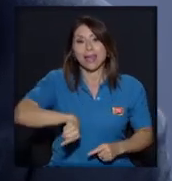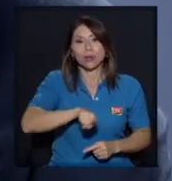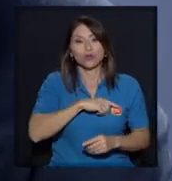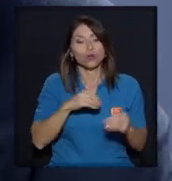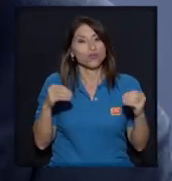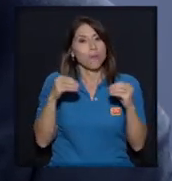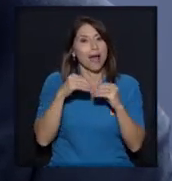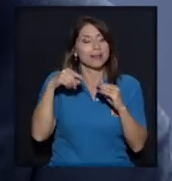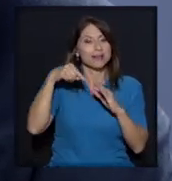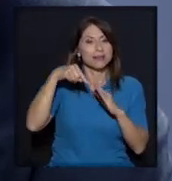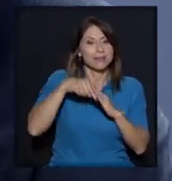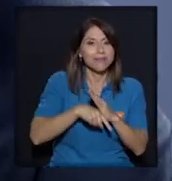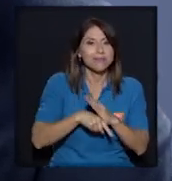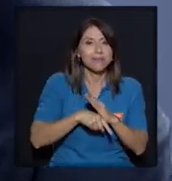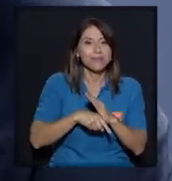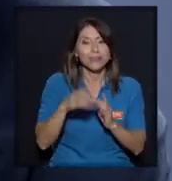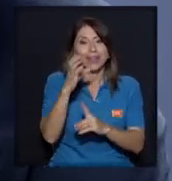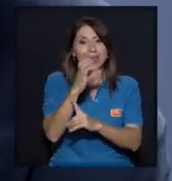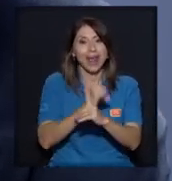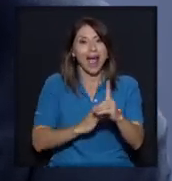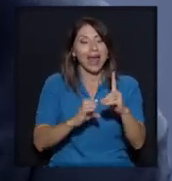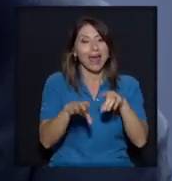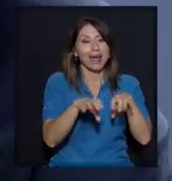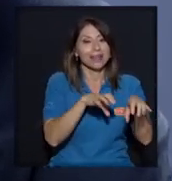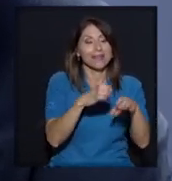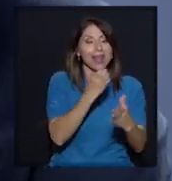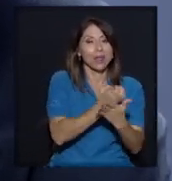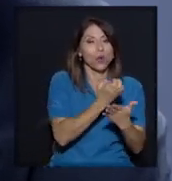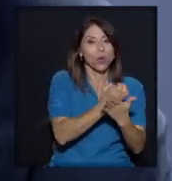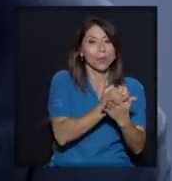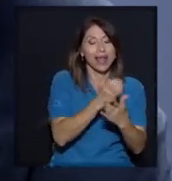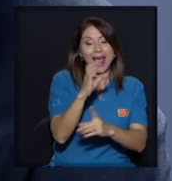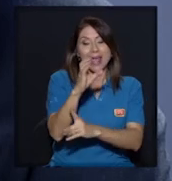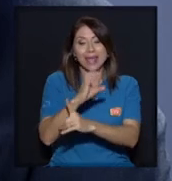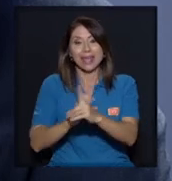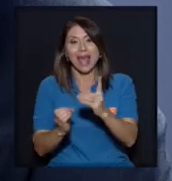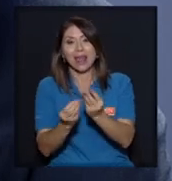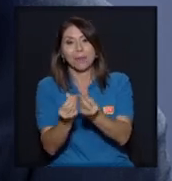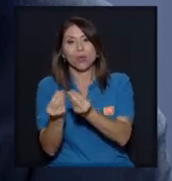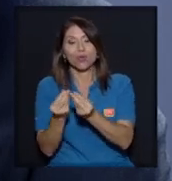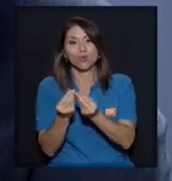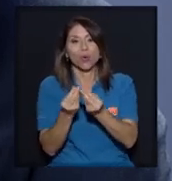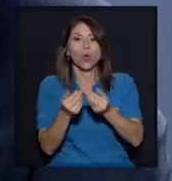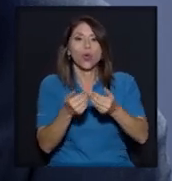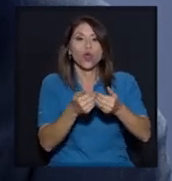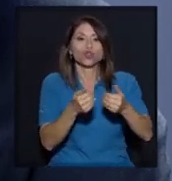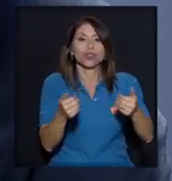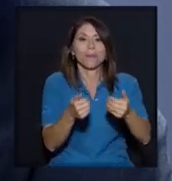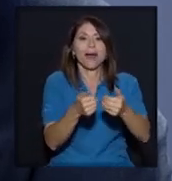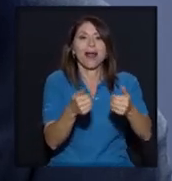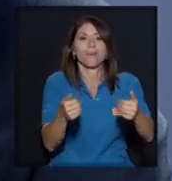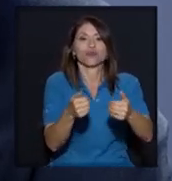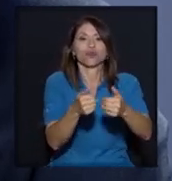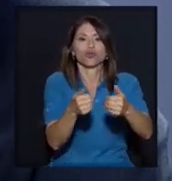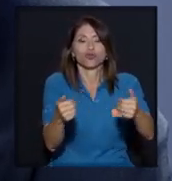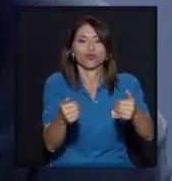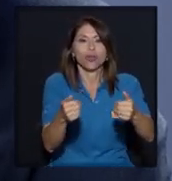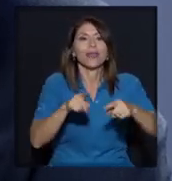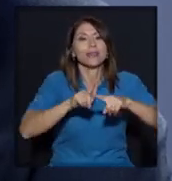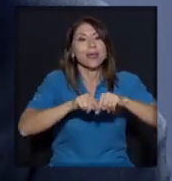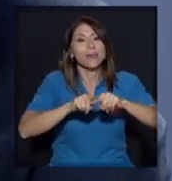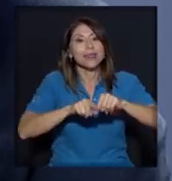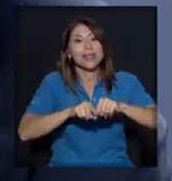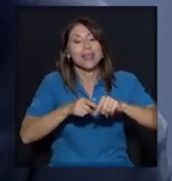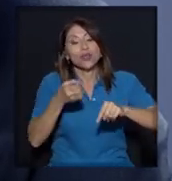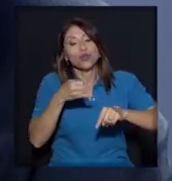allá y cada actividad económica y cada producto lo separamos dependiendo si corresponde a una